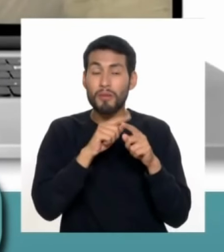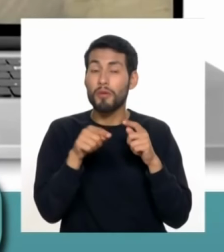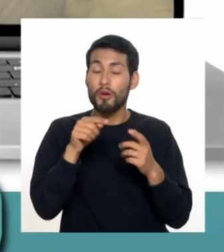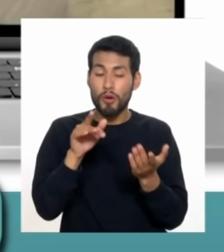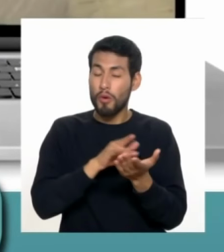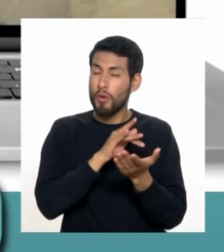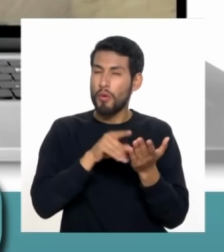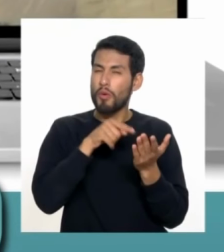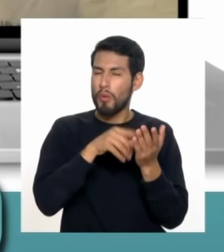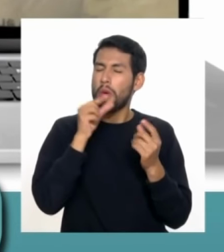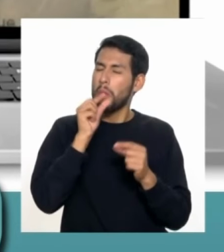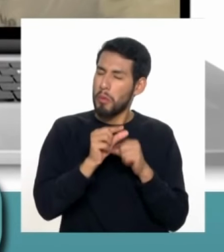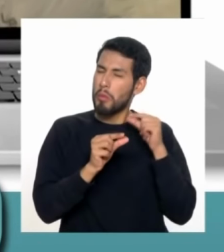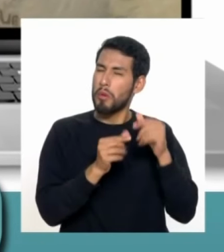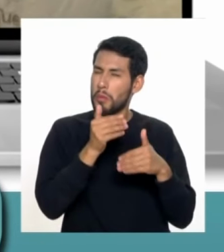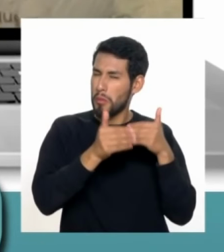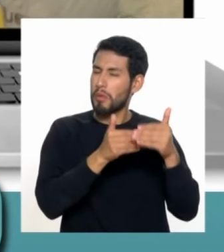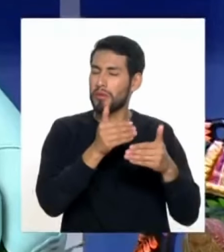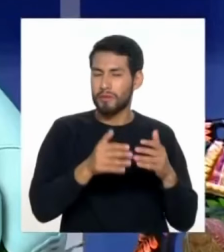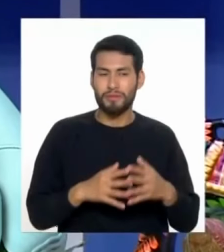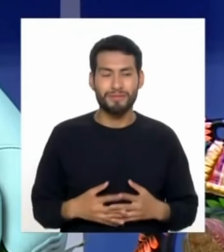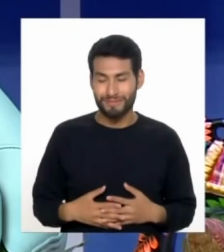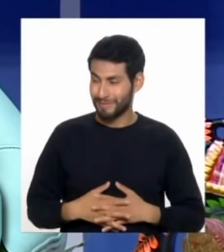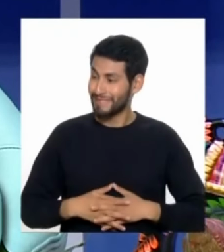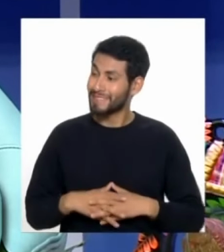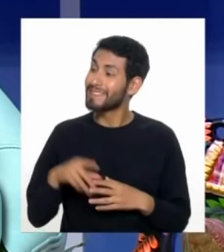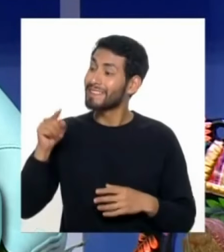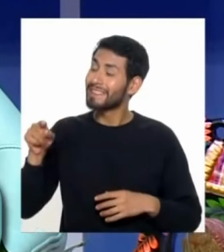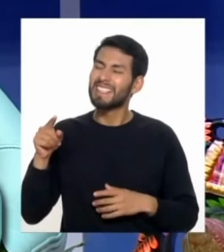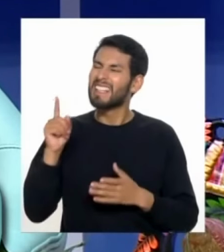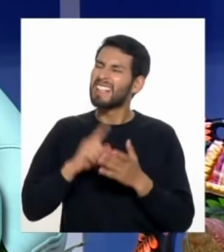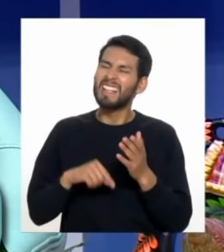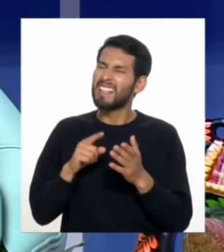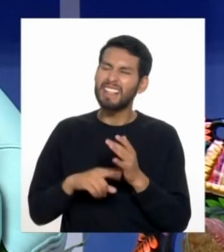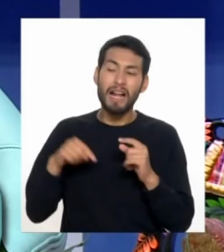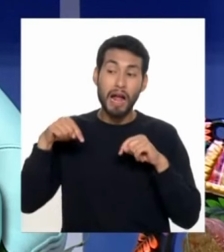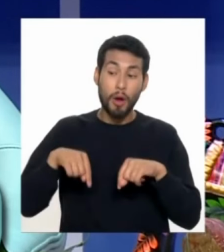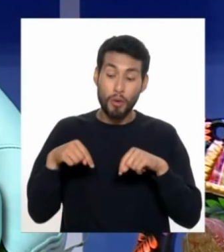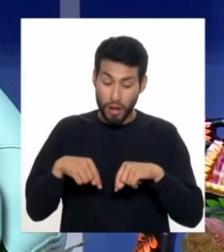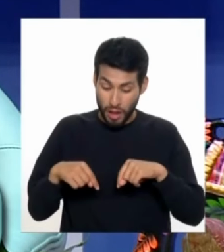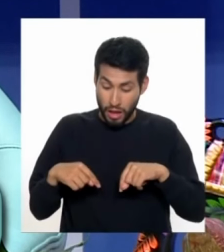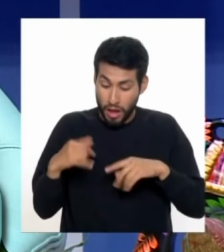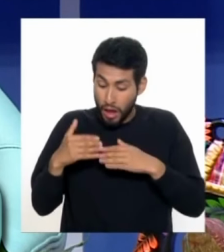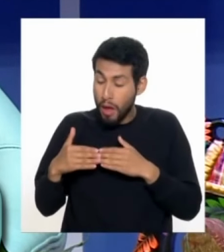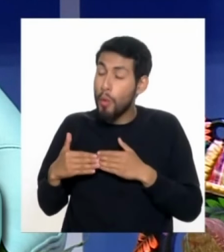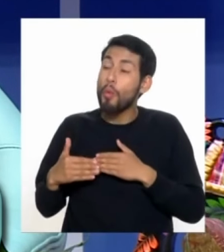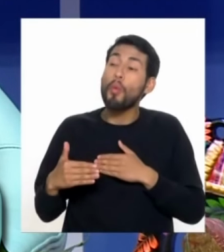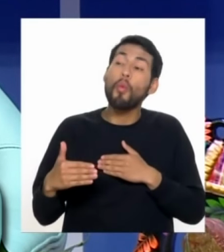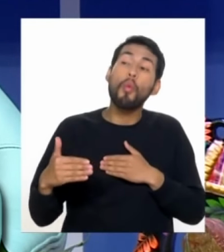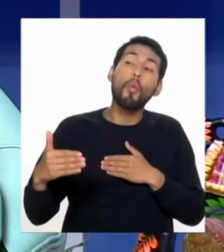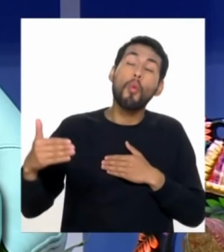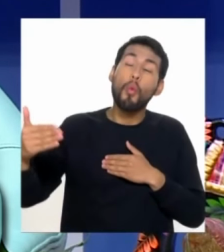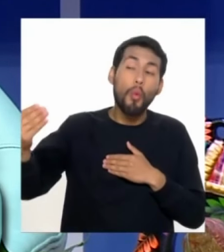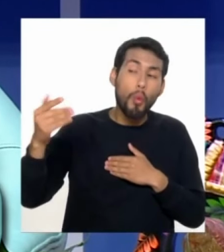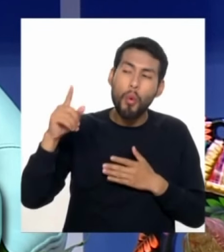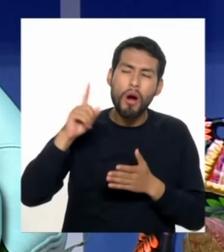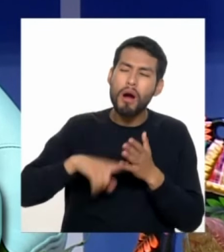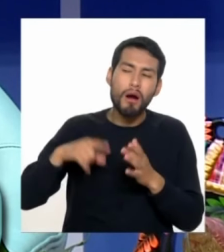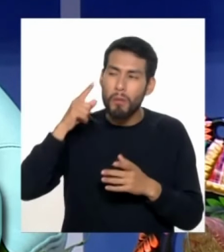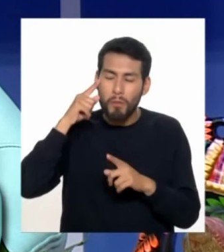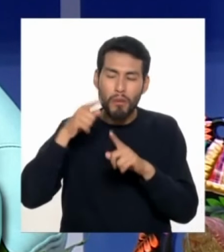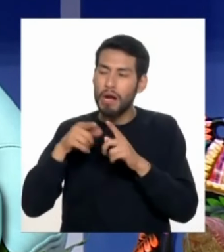está avanzando muy bien también. Y ahora, ¿qué es lo que se viene o qué es lo que se espera con todos estos nuevos aspectos que